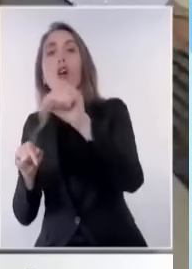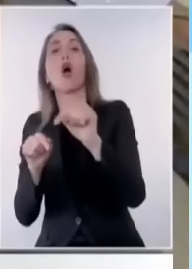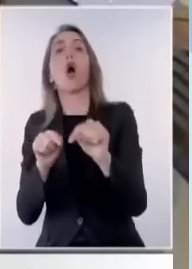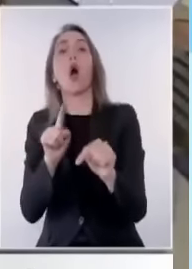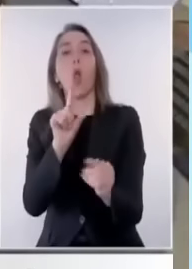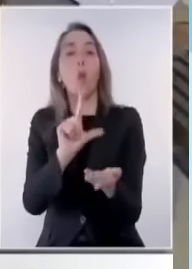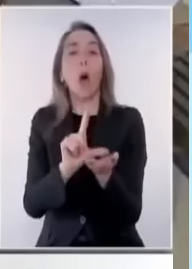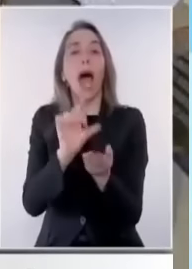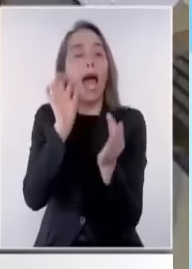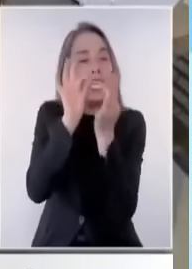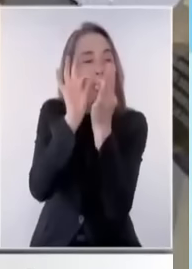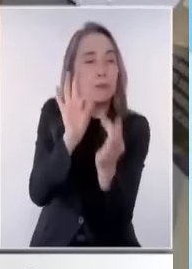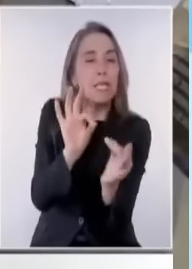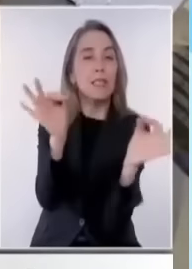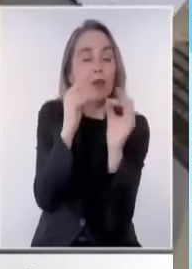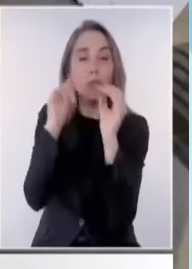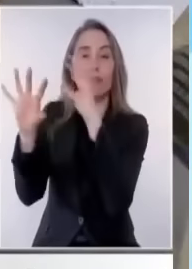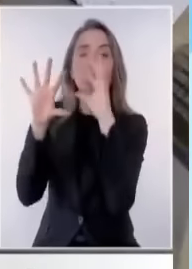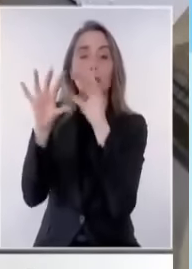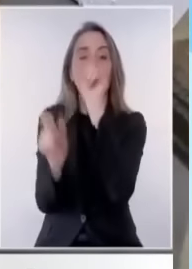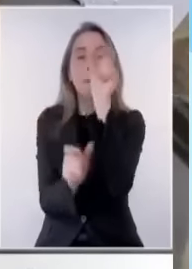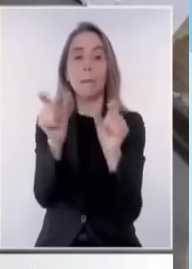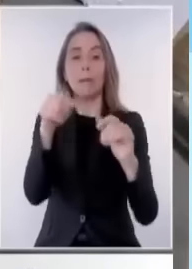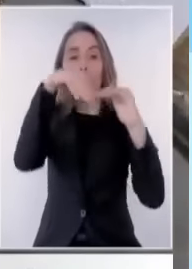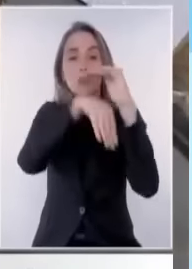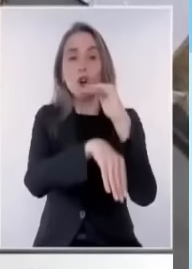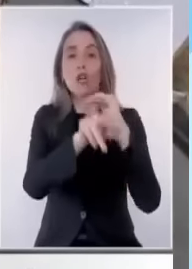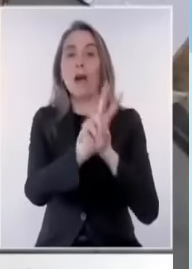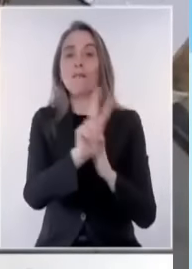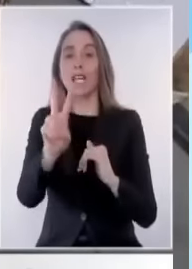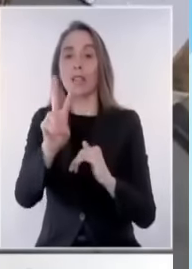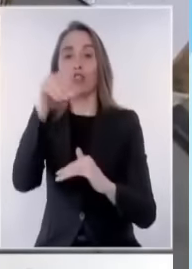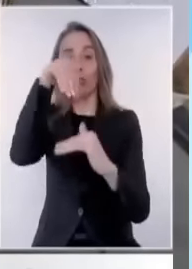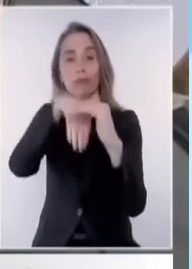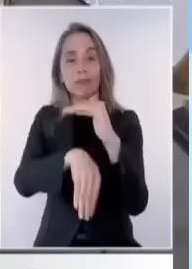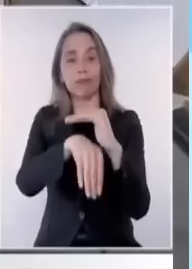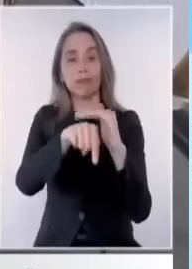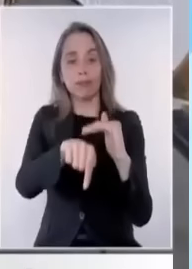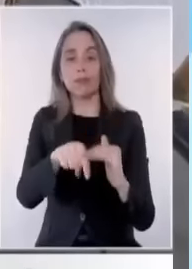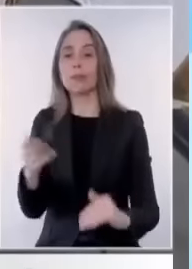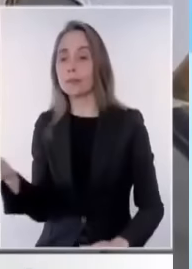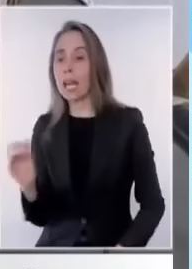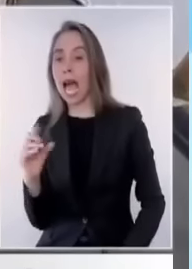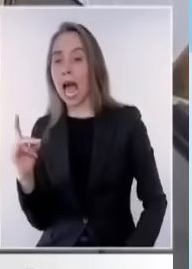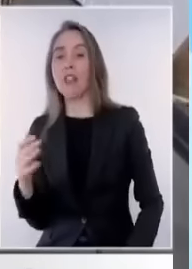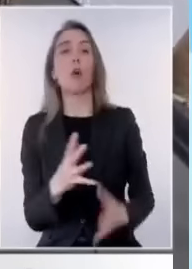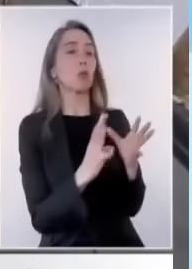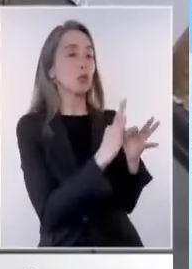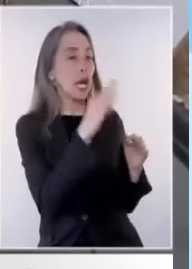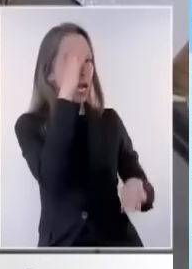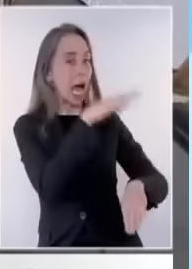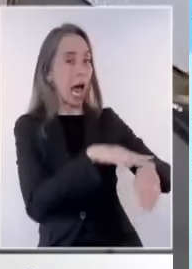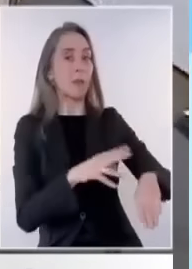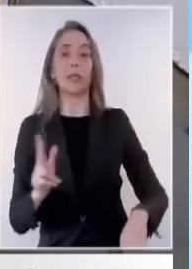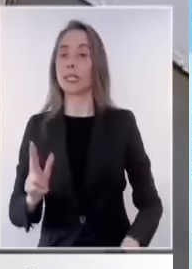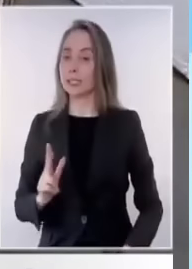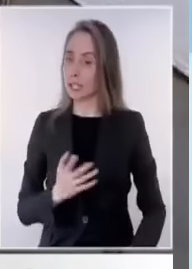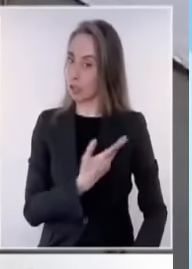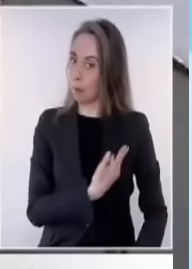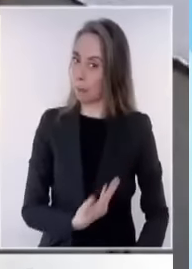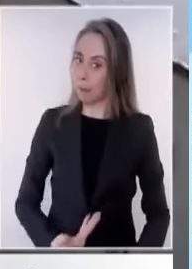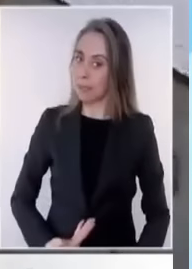destacar algunas de las personas, de las 22 personas que están enterradas aquí. Así que, Aldo. Muchas gracias, mi almirante. Bueno, señor